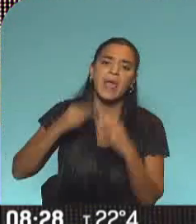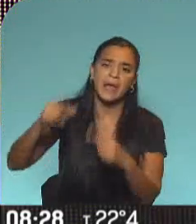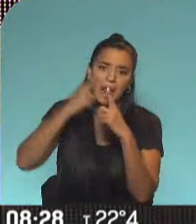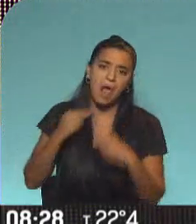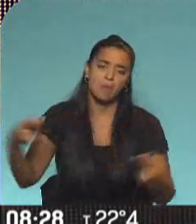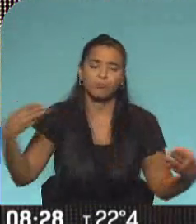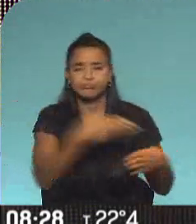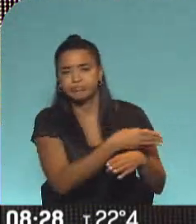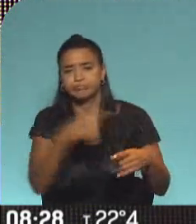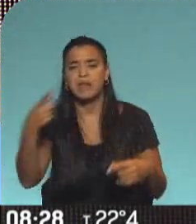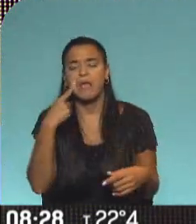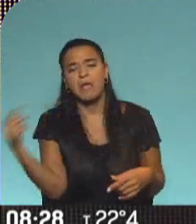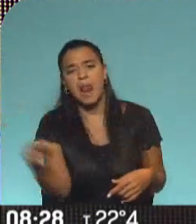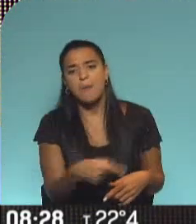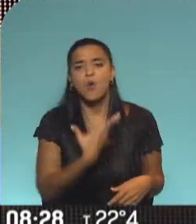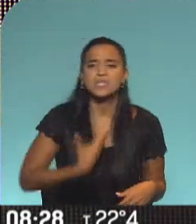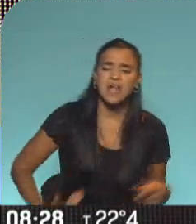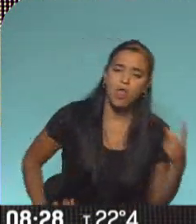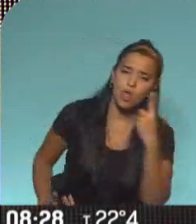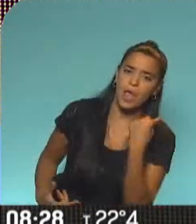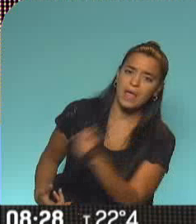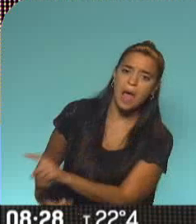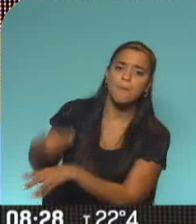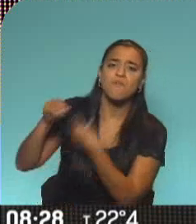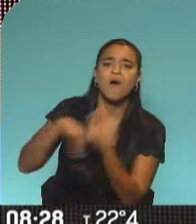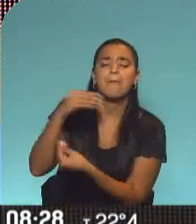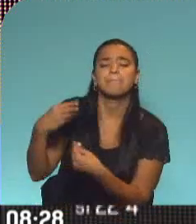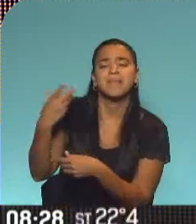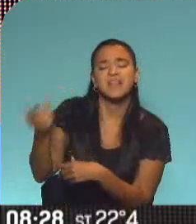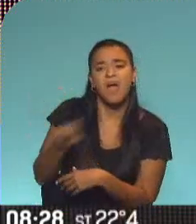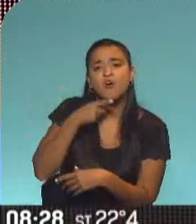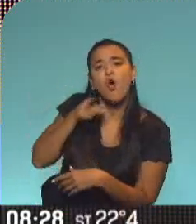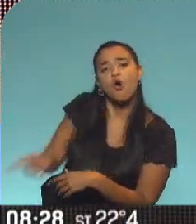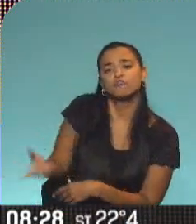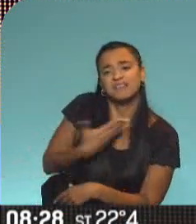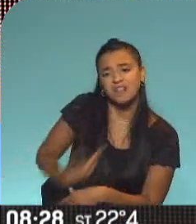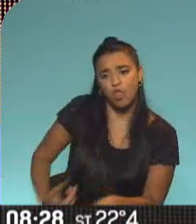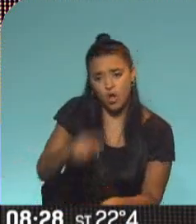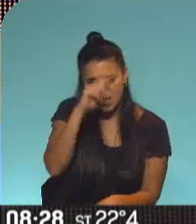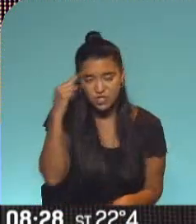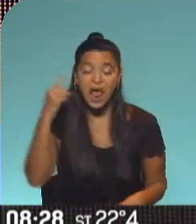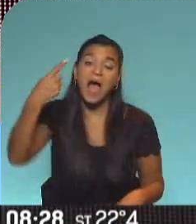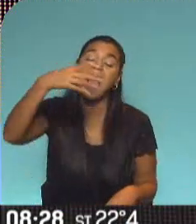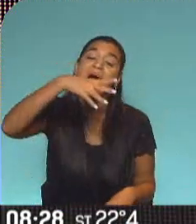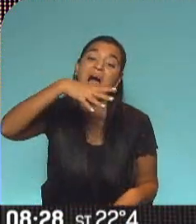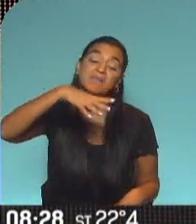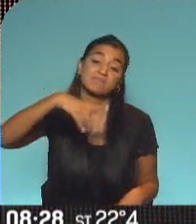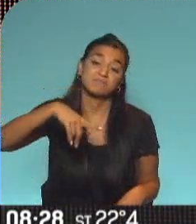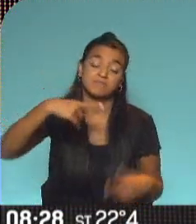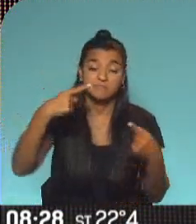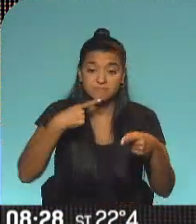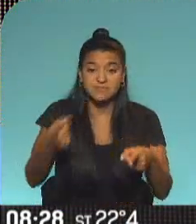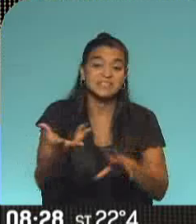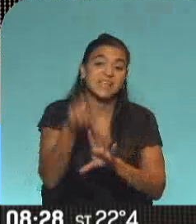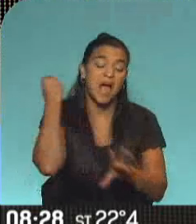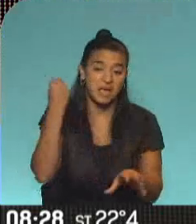reclamos cruzados, reclamos por parte del Estado, también reclamos de la familia Macri contra el Estado Nacional, hasta que finalmente se le fue quitada la